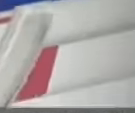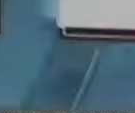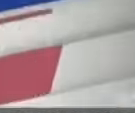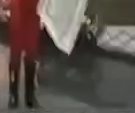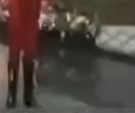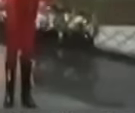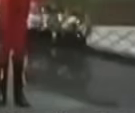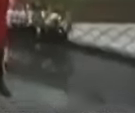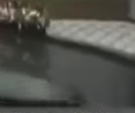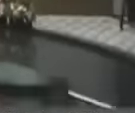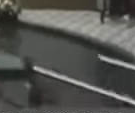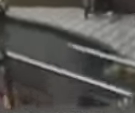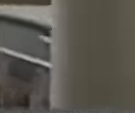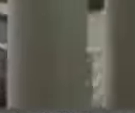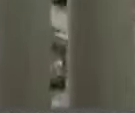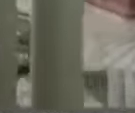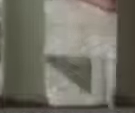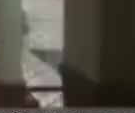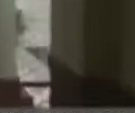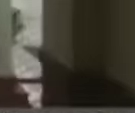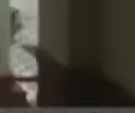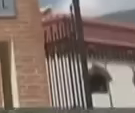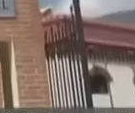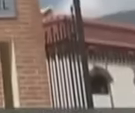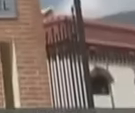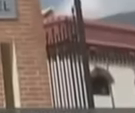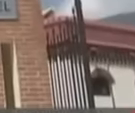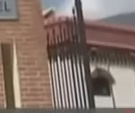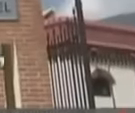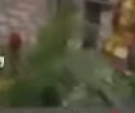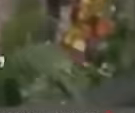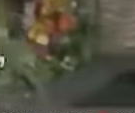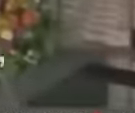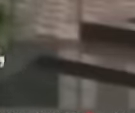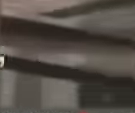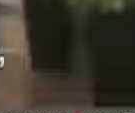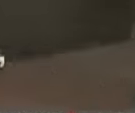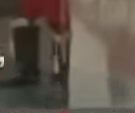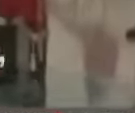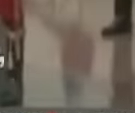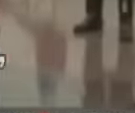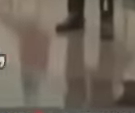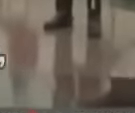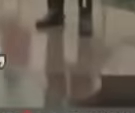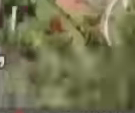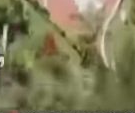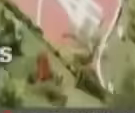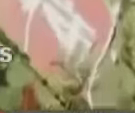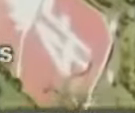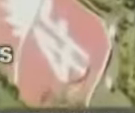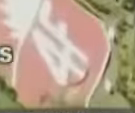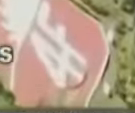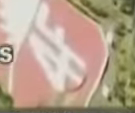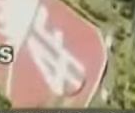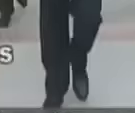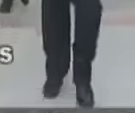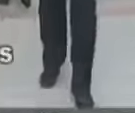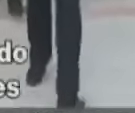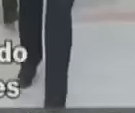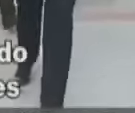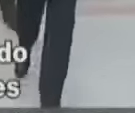Martes. En un acto solemne desde el cuartel de la montaña 4F, el presidente Nicolás Maduro lideró la entrega y recepción de